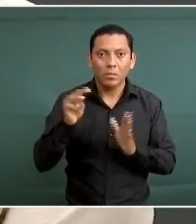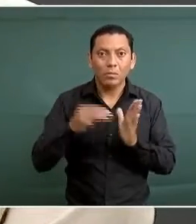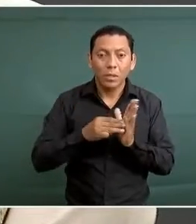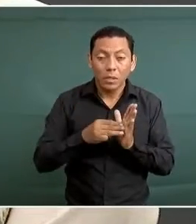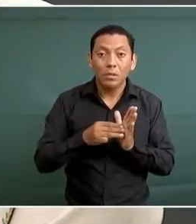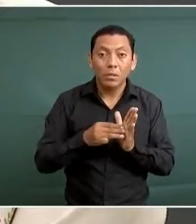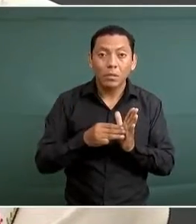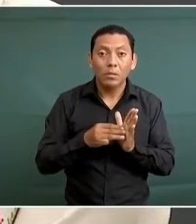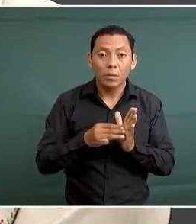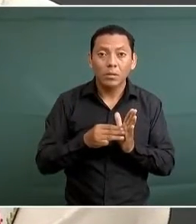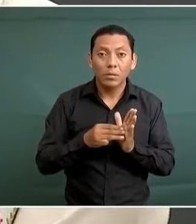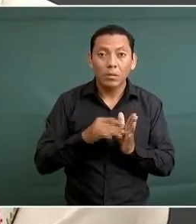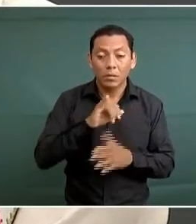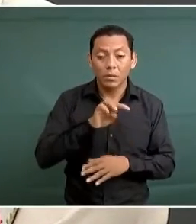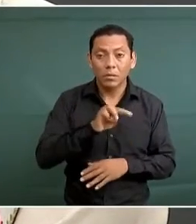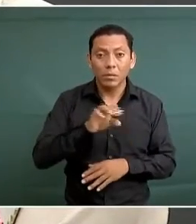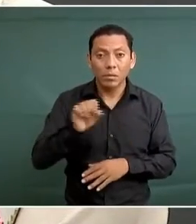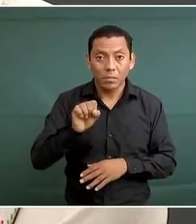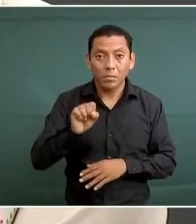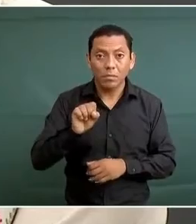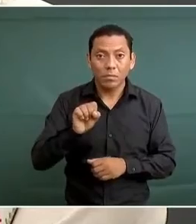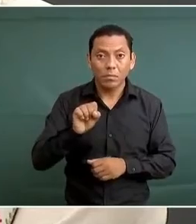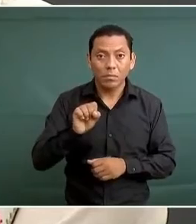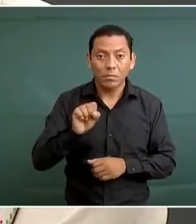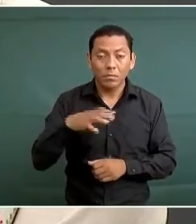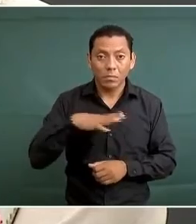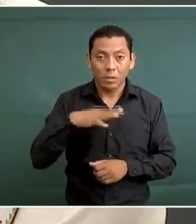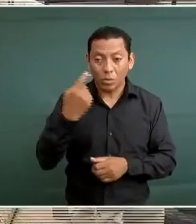inscritos en el seguro social